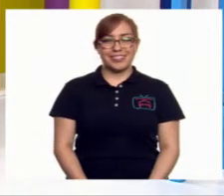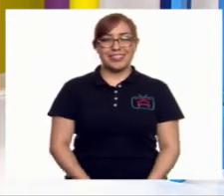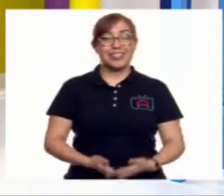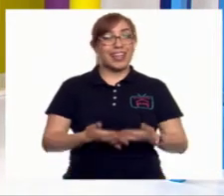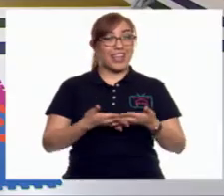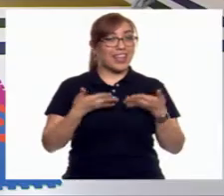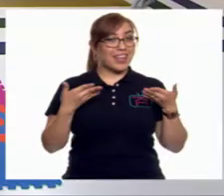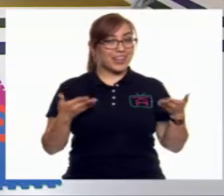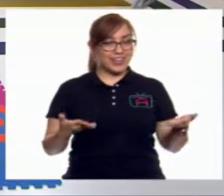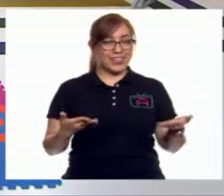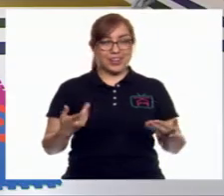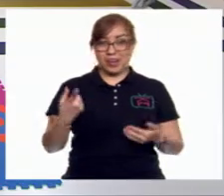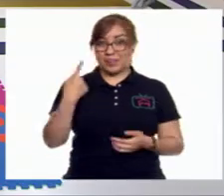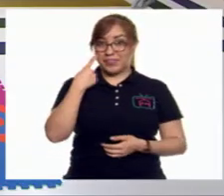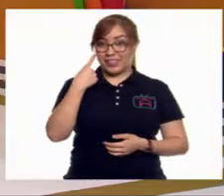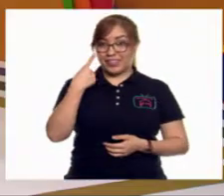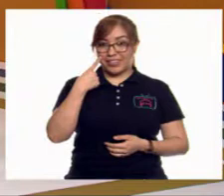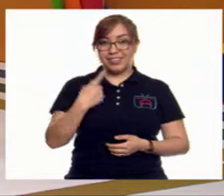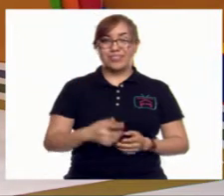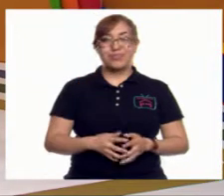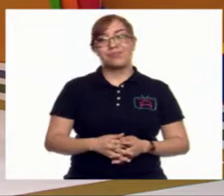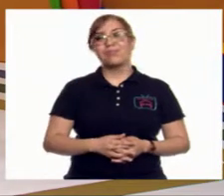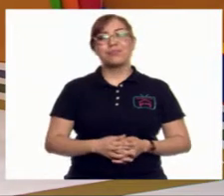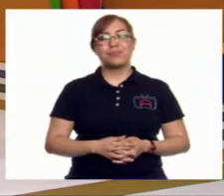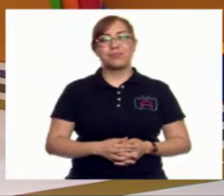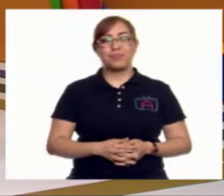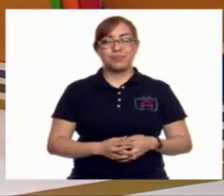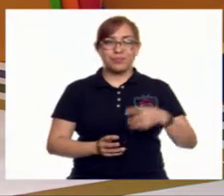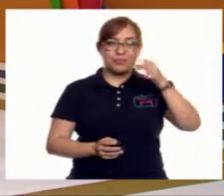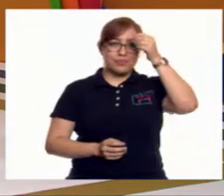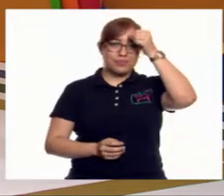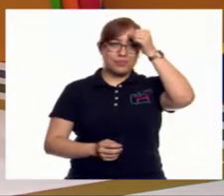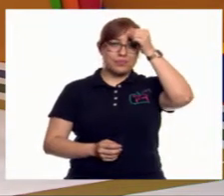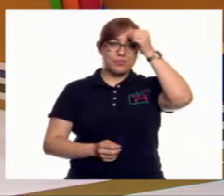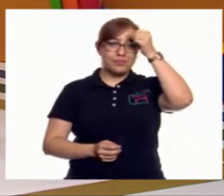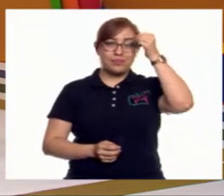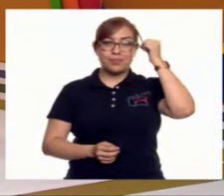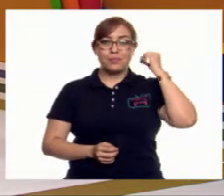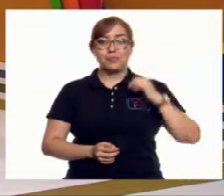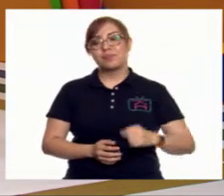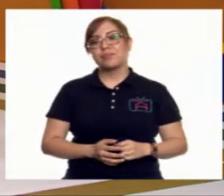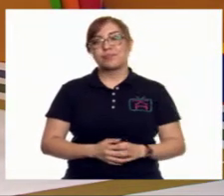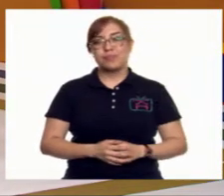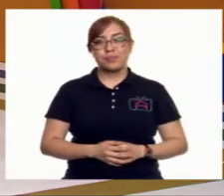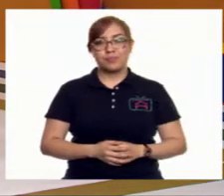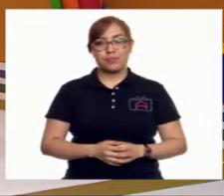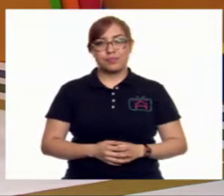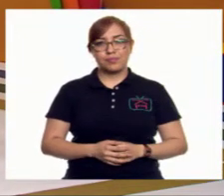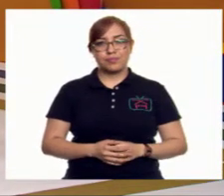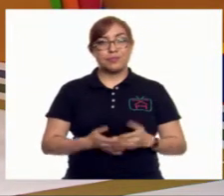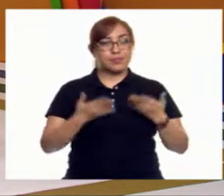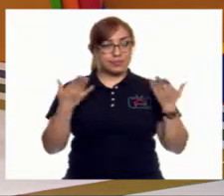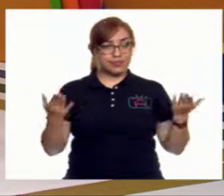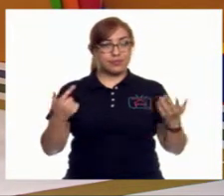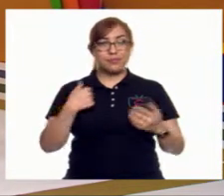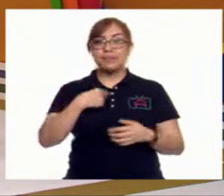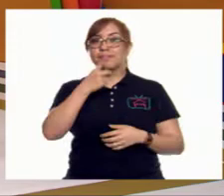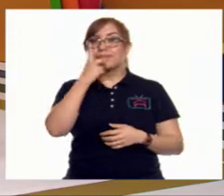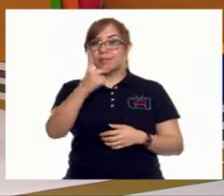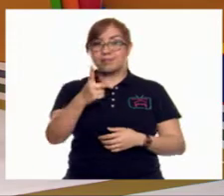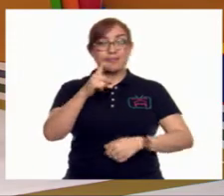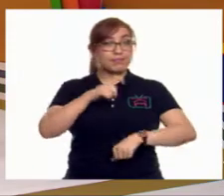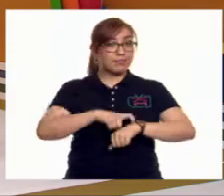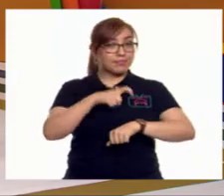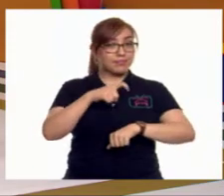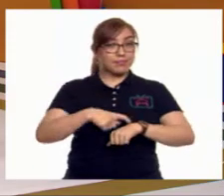Ahora, fíjate muy bien. Voy a retomar ahora la parte en donde yo te voy a decir el tiempo